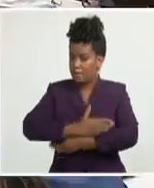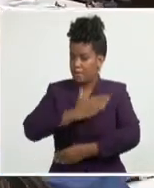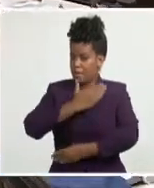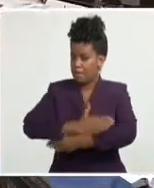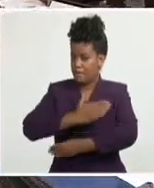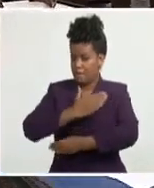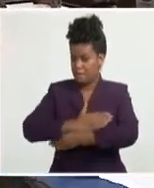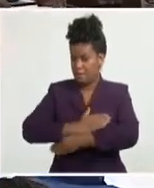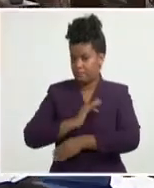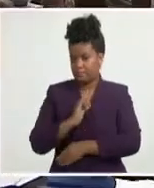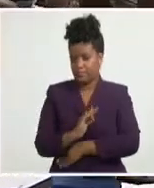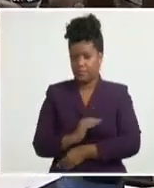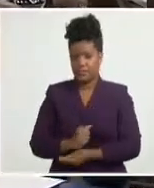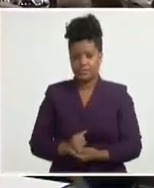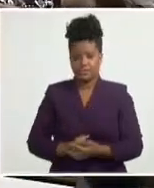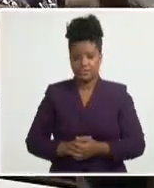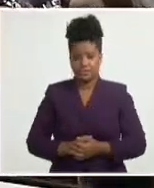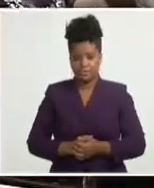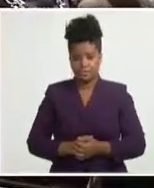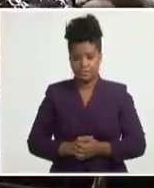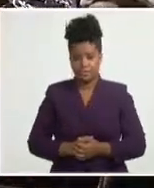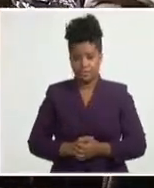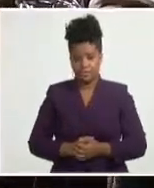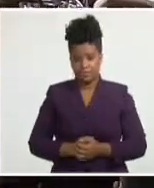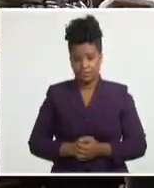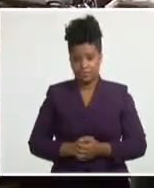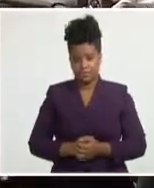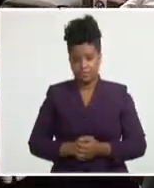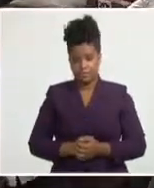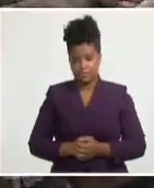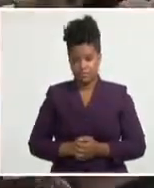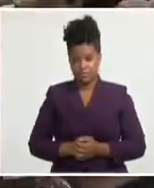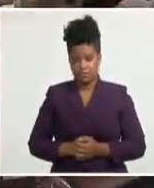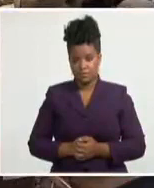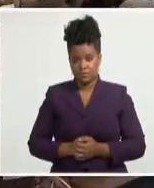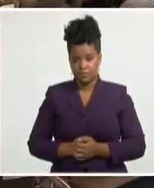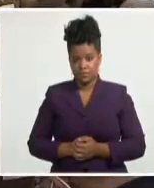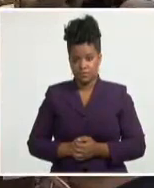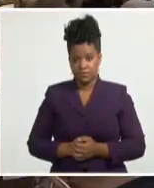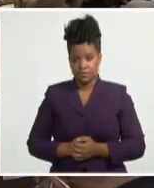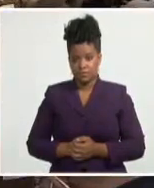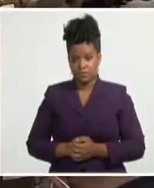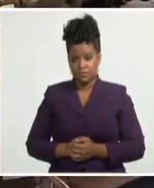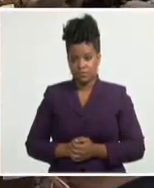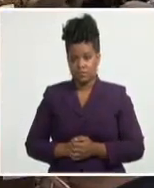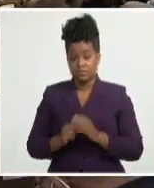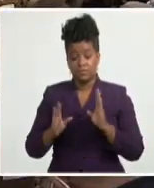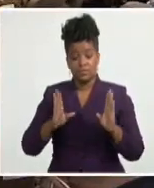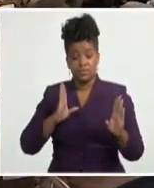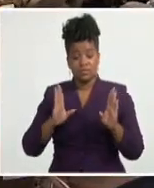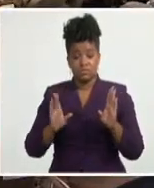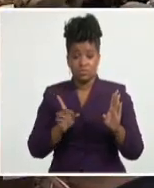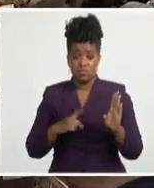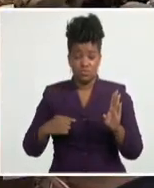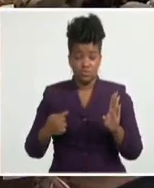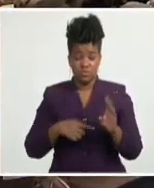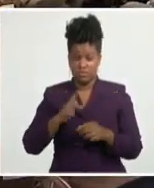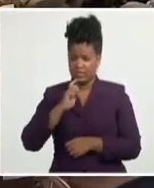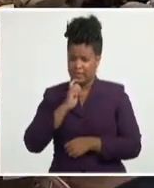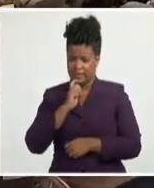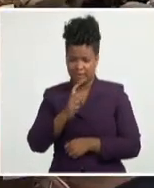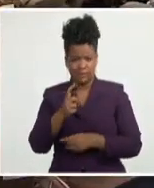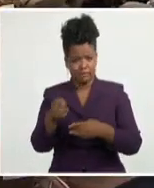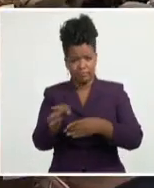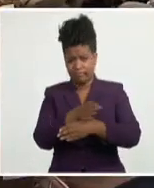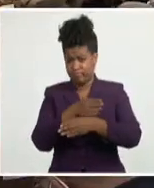el burocratismo y seguir buscando soluciones a lo interno. No obstante haber transitado en este periodo por dificultades de diversa